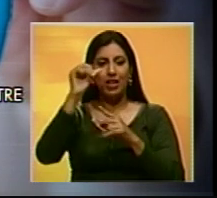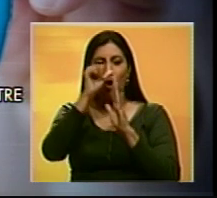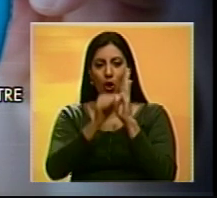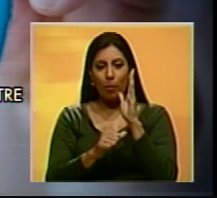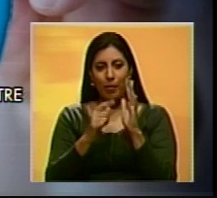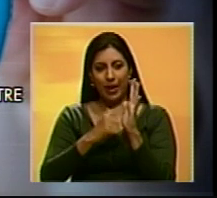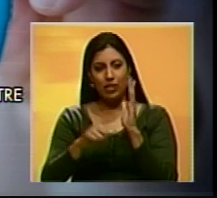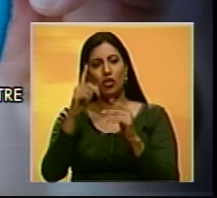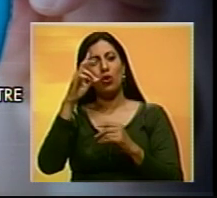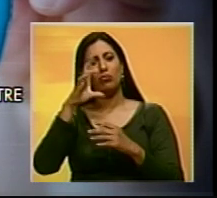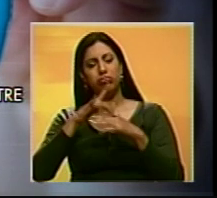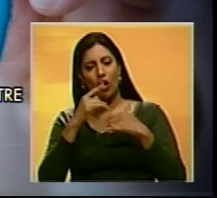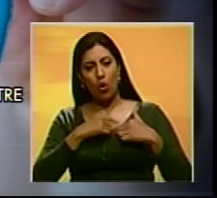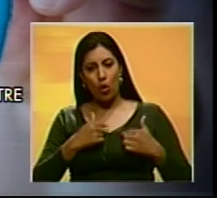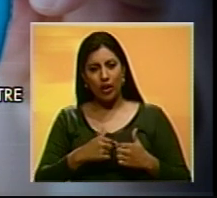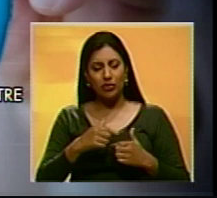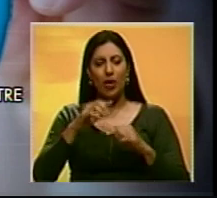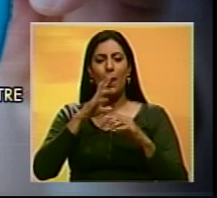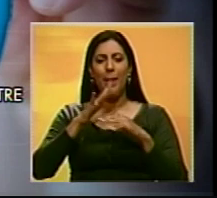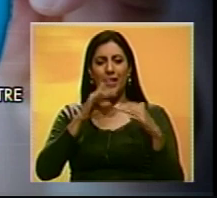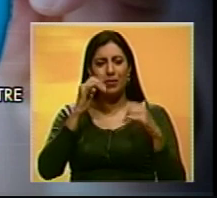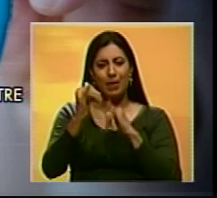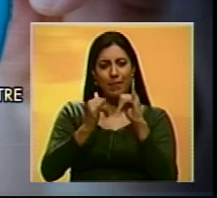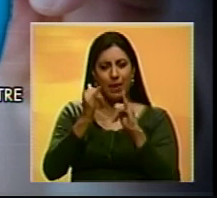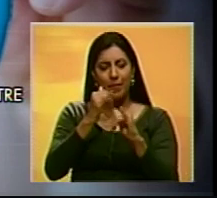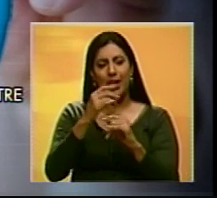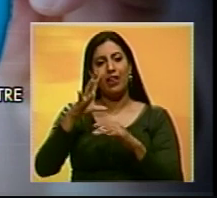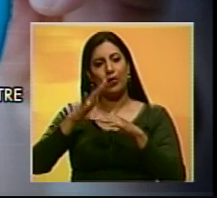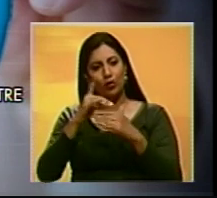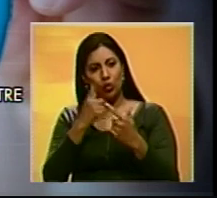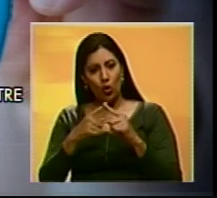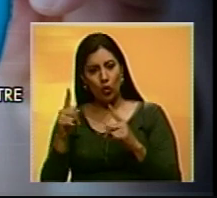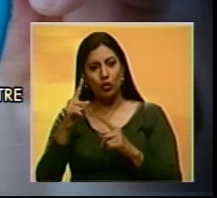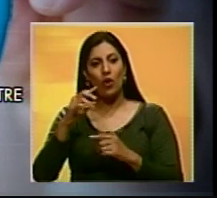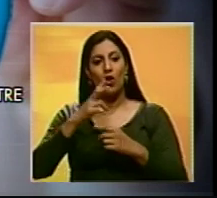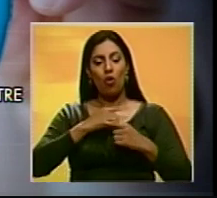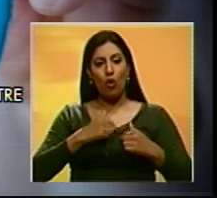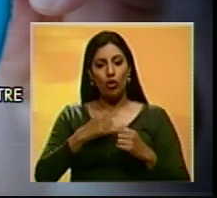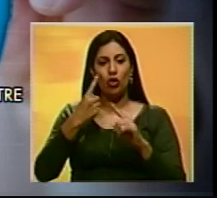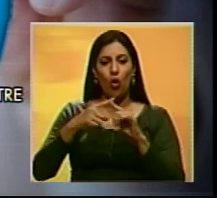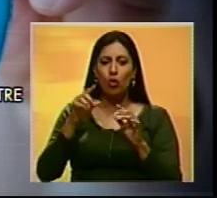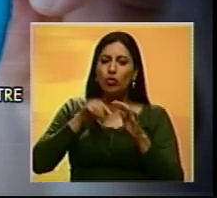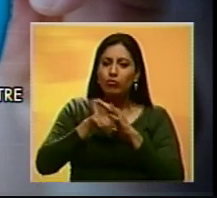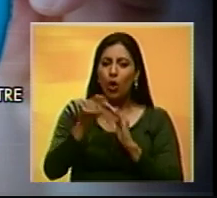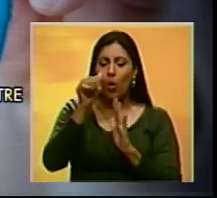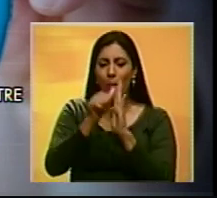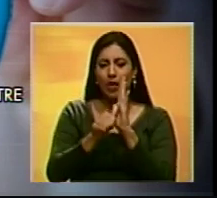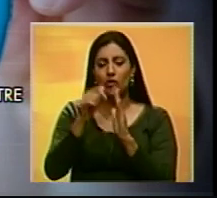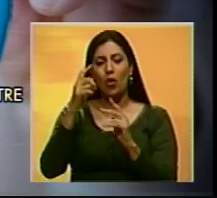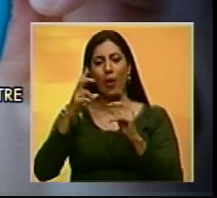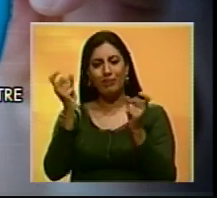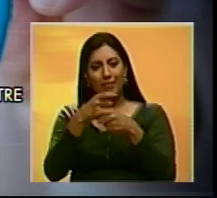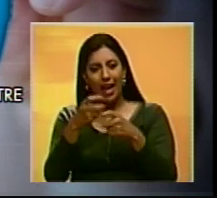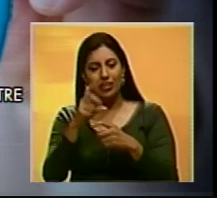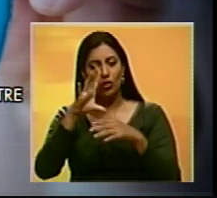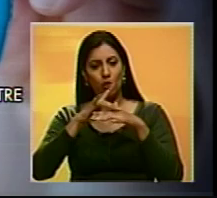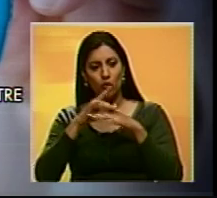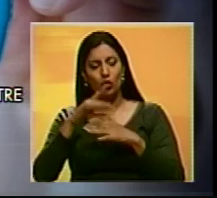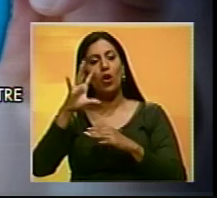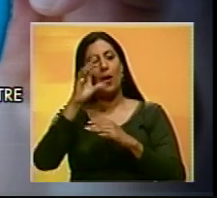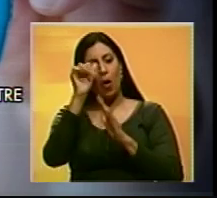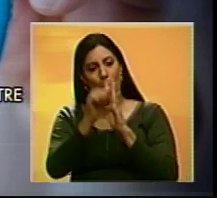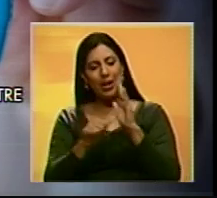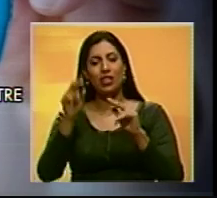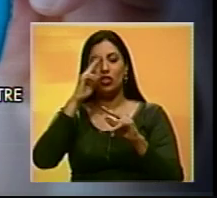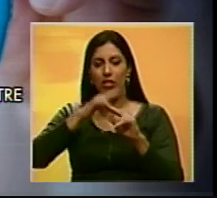cirugía cardiovascular, medicina crítica, neonatal y pediátrica, cardiología intervencionista, oncología médica, cirugía